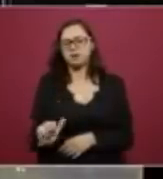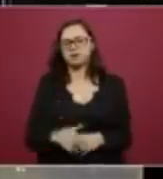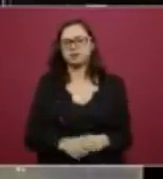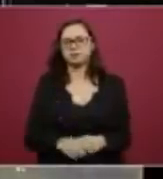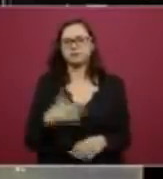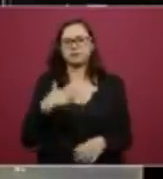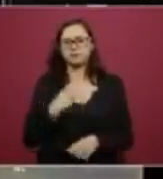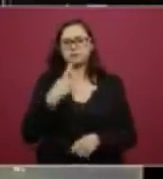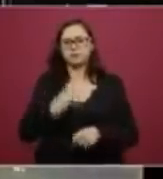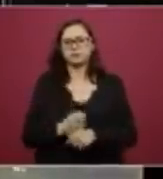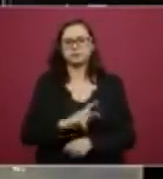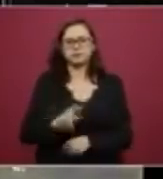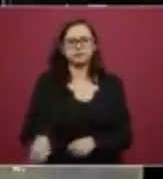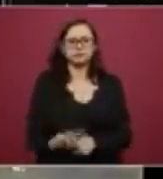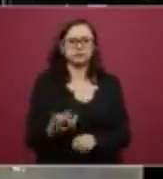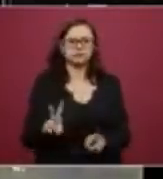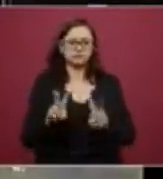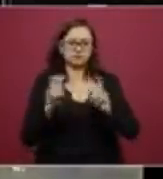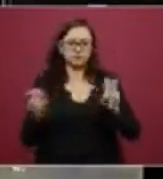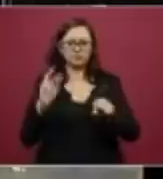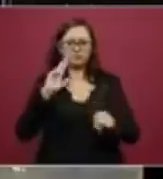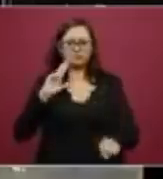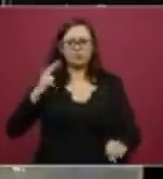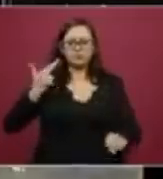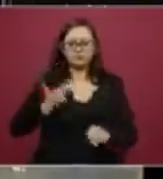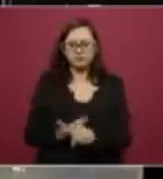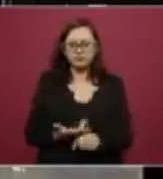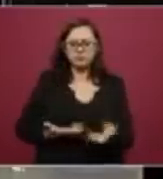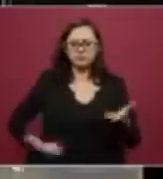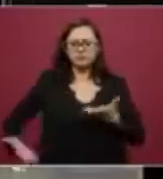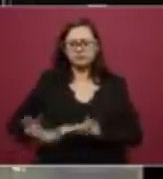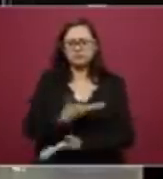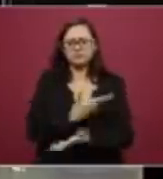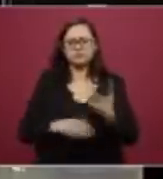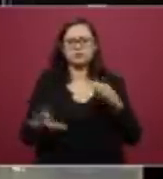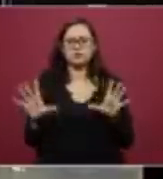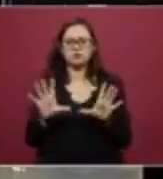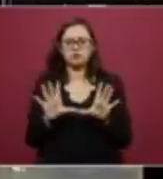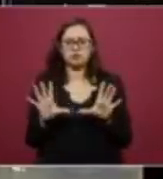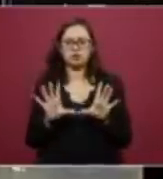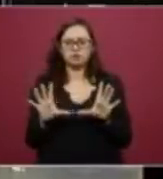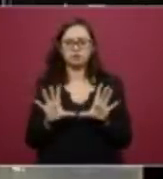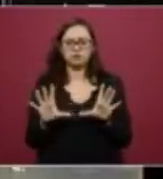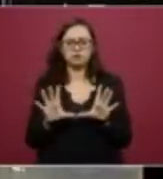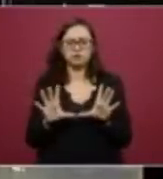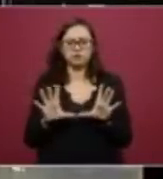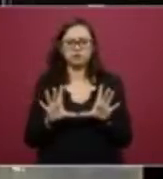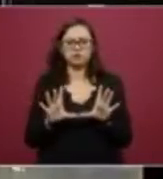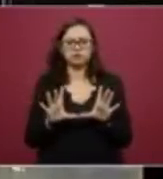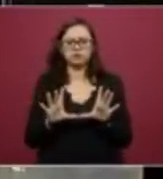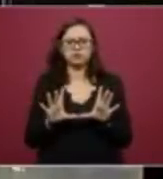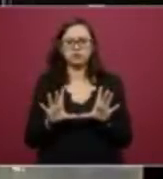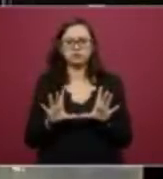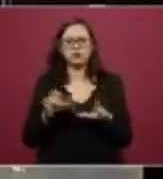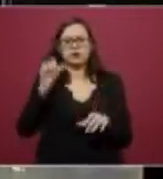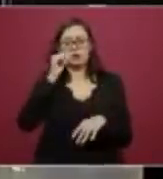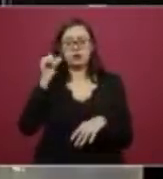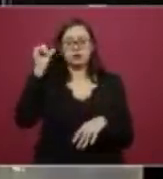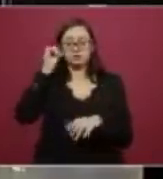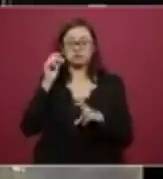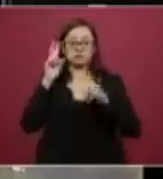tiene relación con el programa de responsabilidad compartida del Infonavit, tema tratado en conferencia del día de